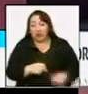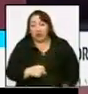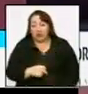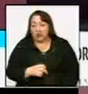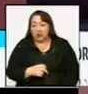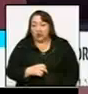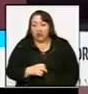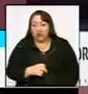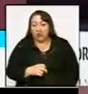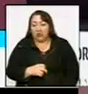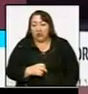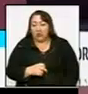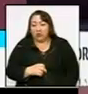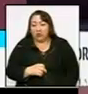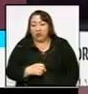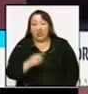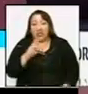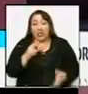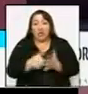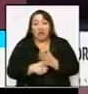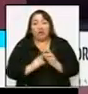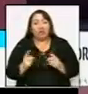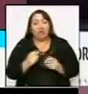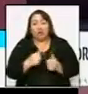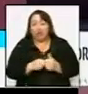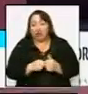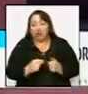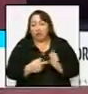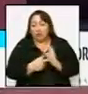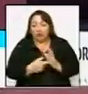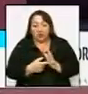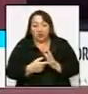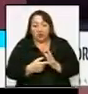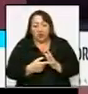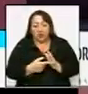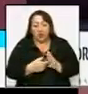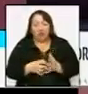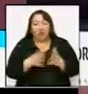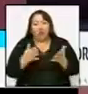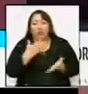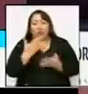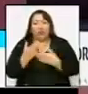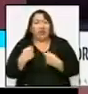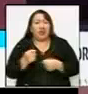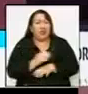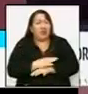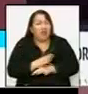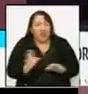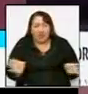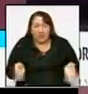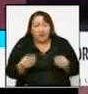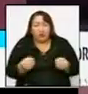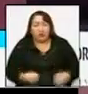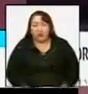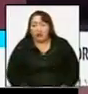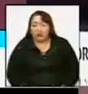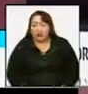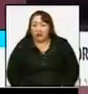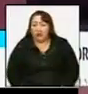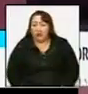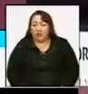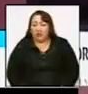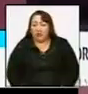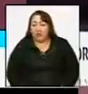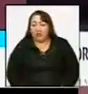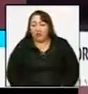y hoy día la RENIEC, nada más. Pero solamente con la presentación, para no ser oneroso ni caro, no tiene por qué pagarse ni un centavo, con la